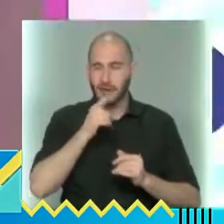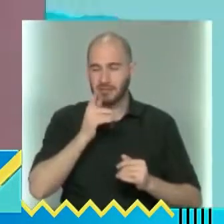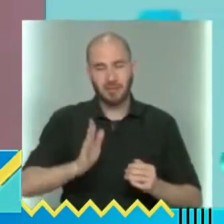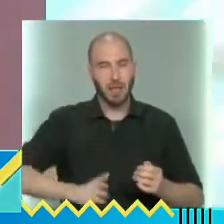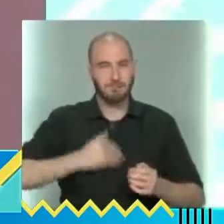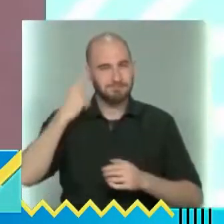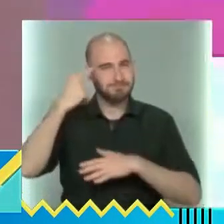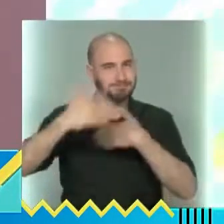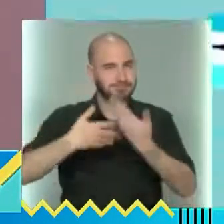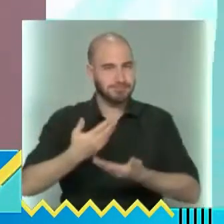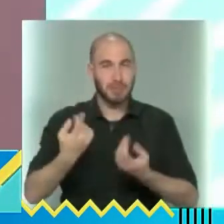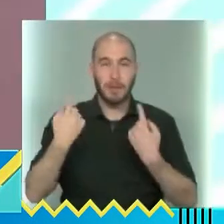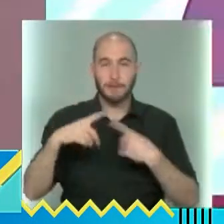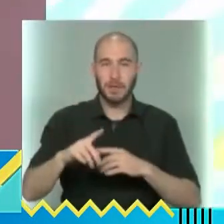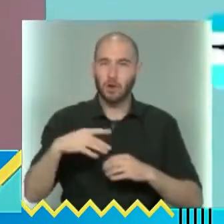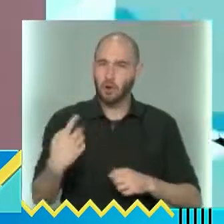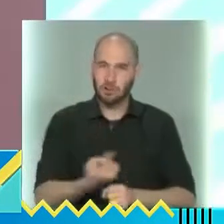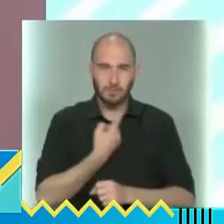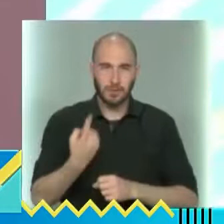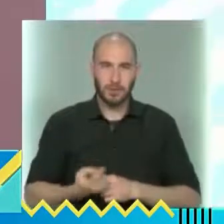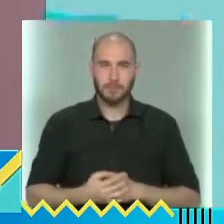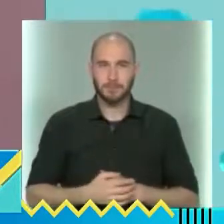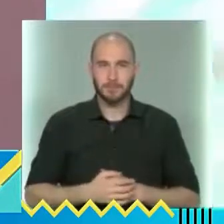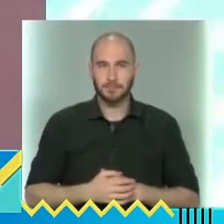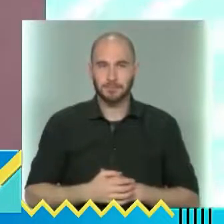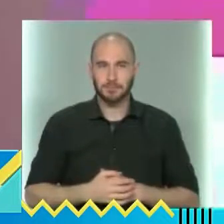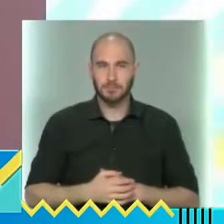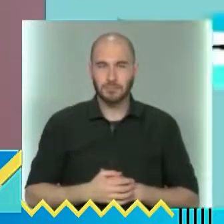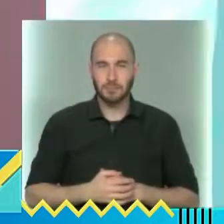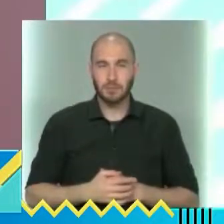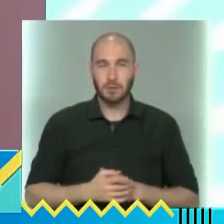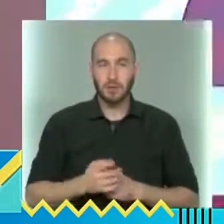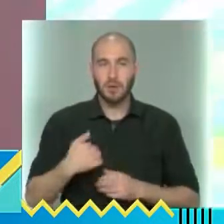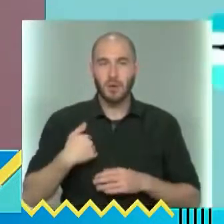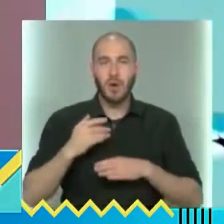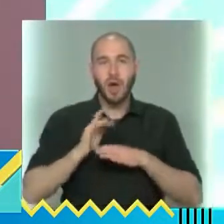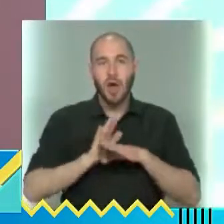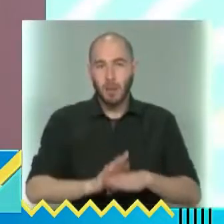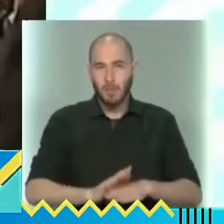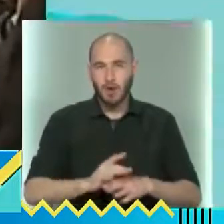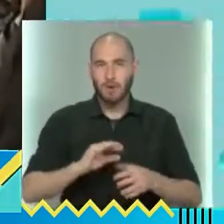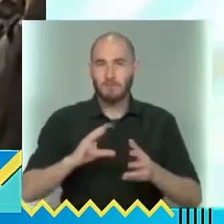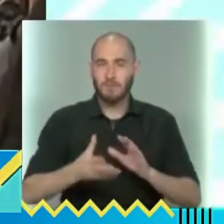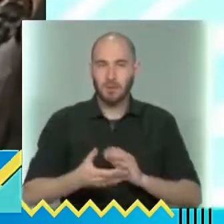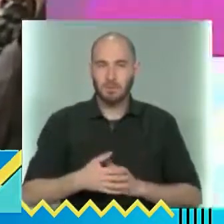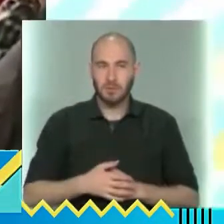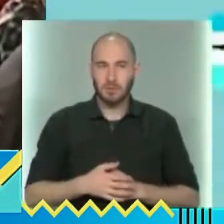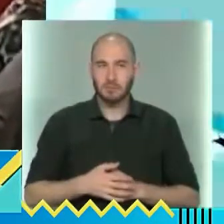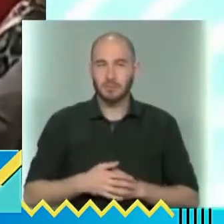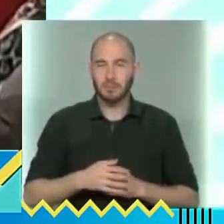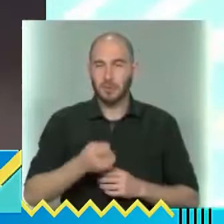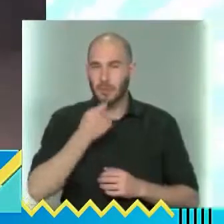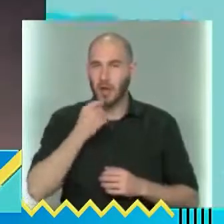digo yo, pero de ninguna manera yo puedo avalar algún tipo alguna cosa así.